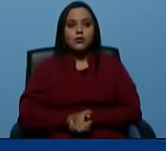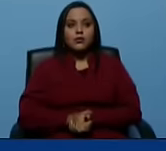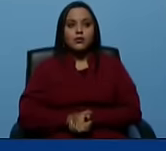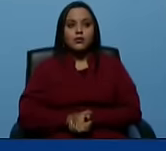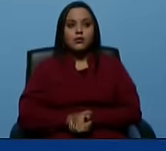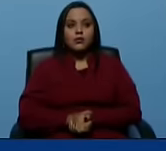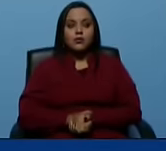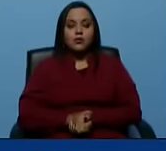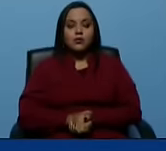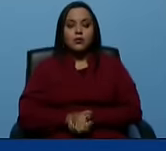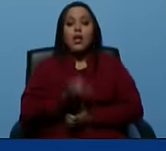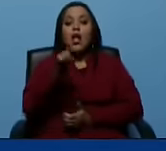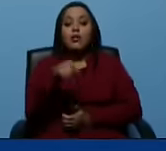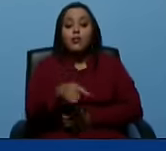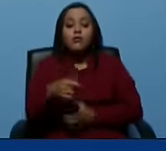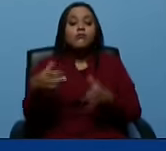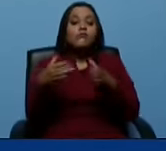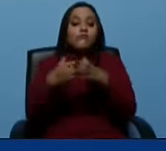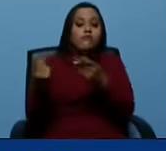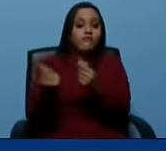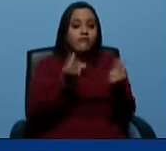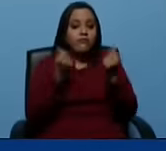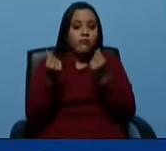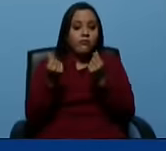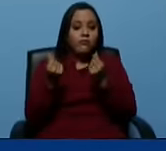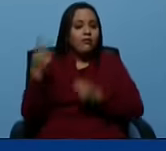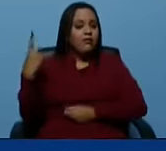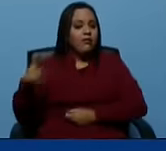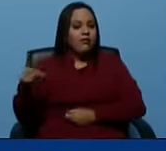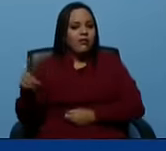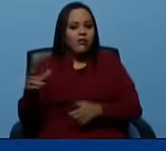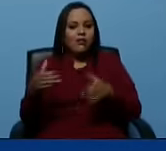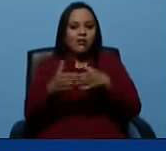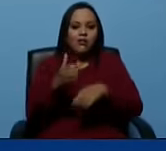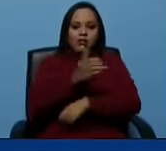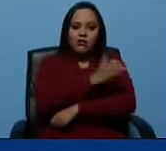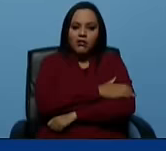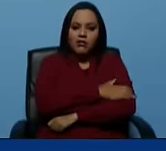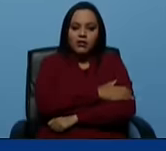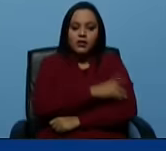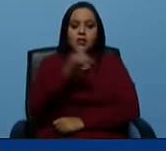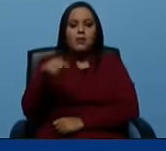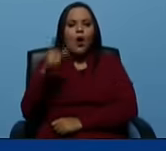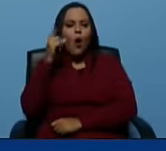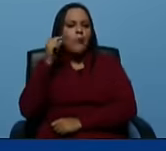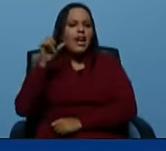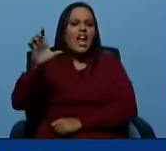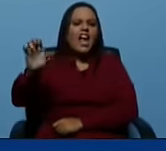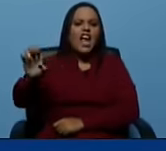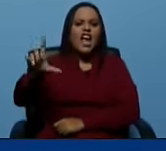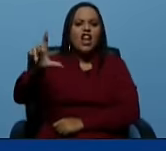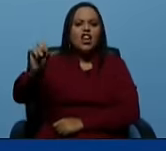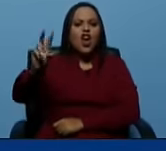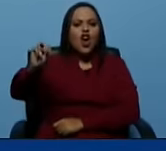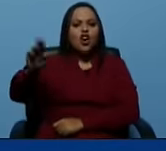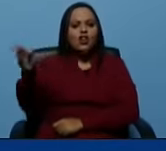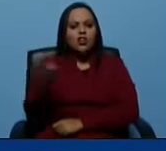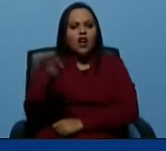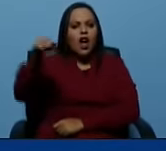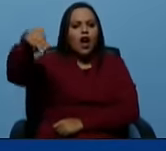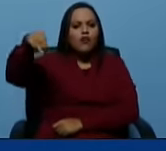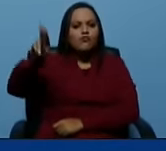y a las oligarquías de la ultraderecha, de Elon Musk y compañía, van a seguir